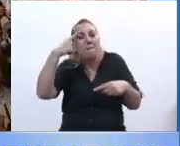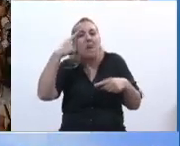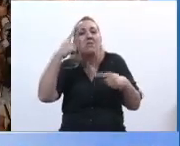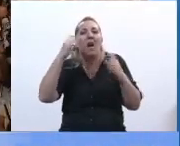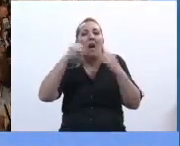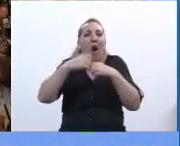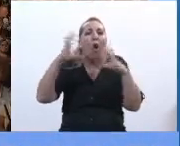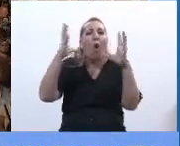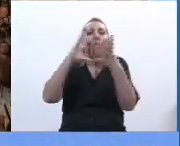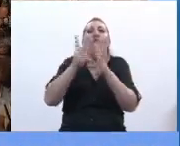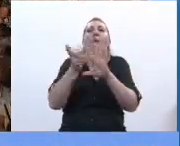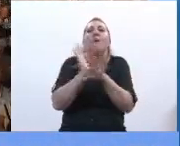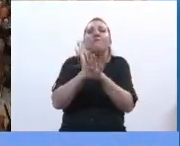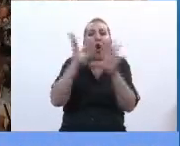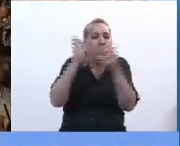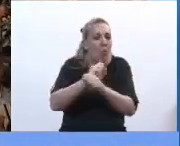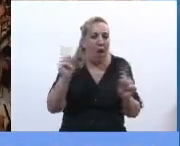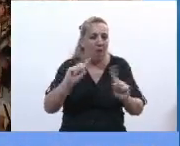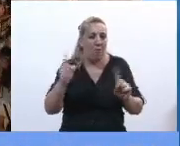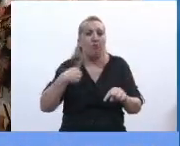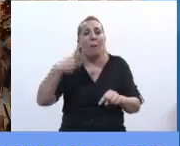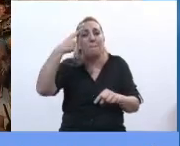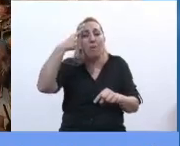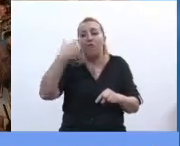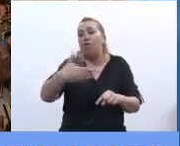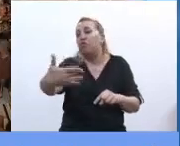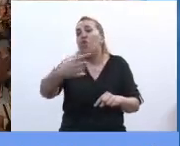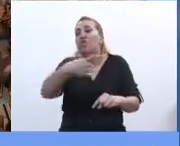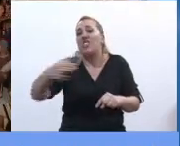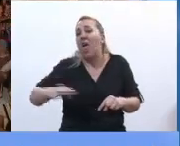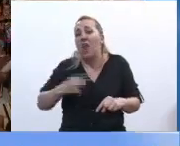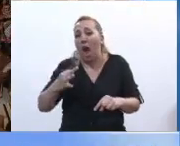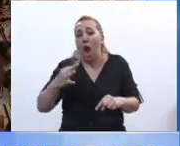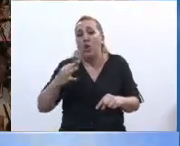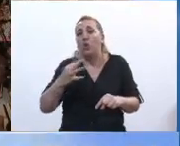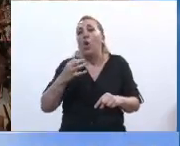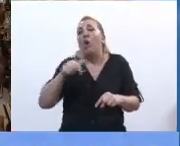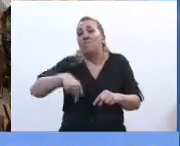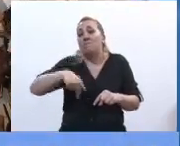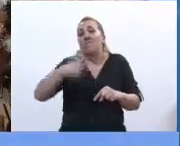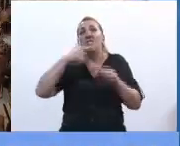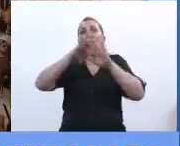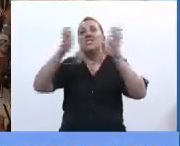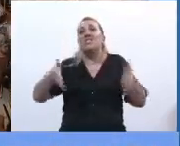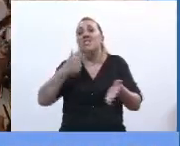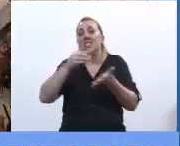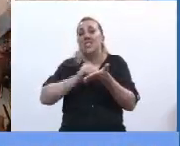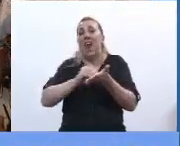en el día yo creo que dentro de 100 años cuando se esté debatiendo en este senado